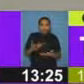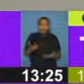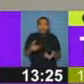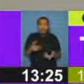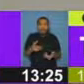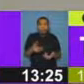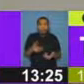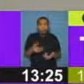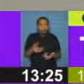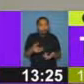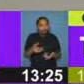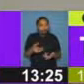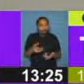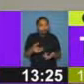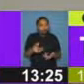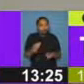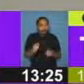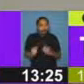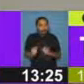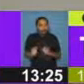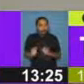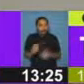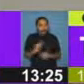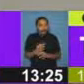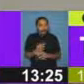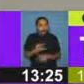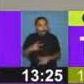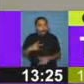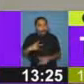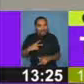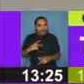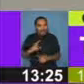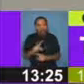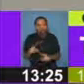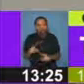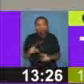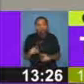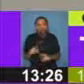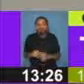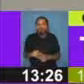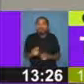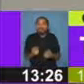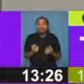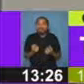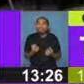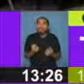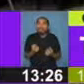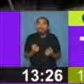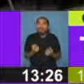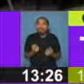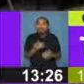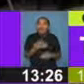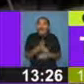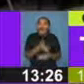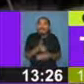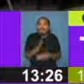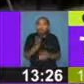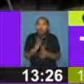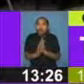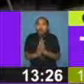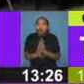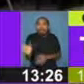un año un año y medio que va a ser nueva el acceso a la educación a todos los niños y niñas no importa